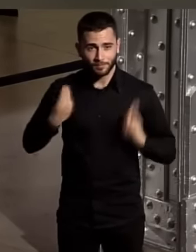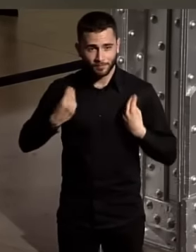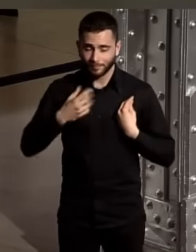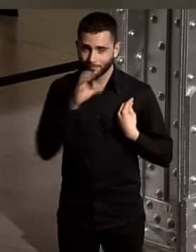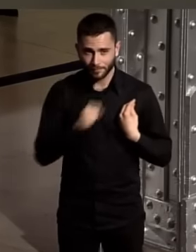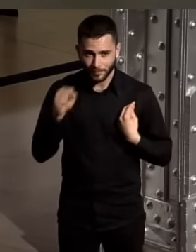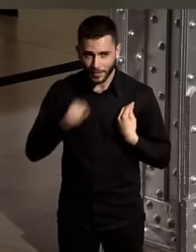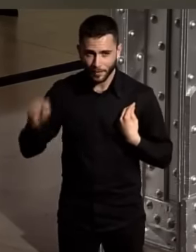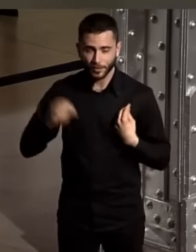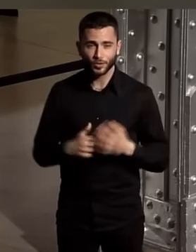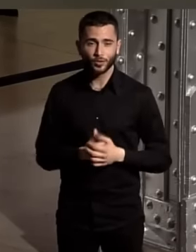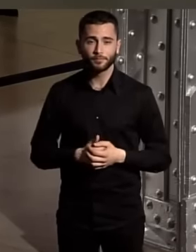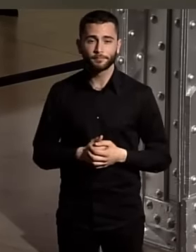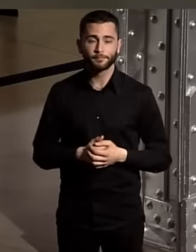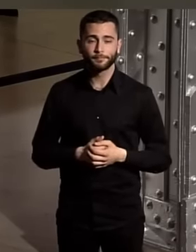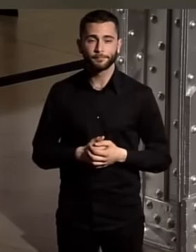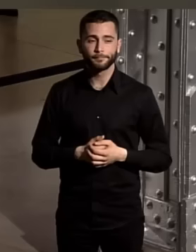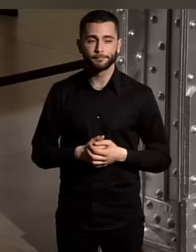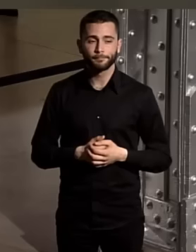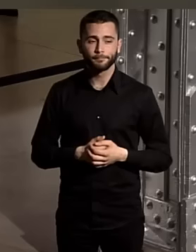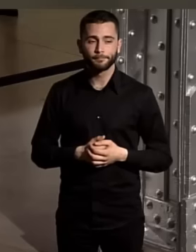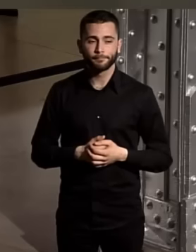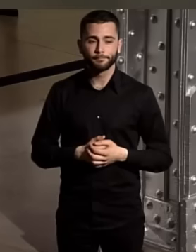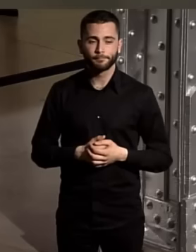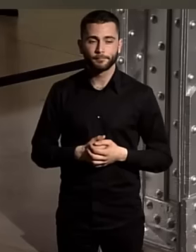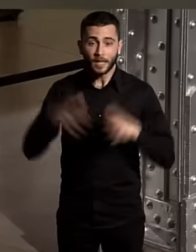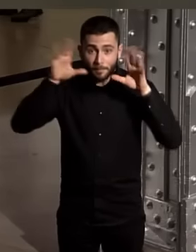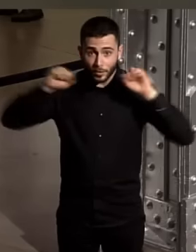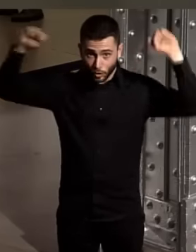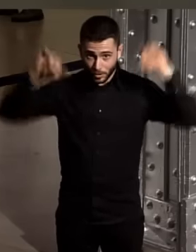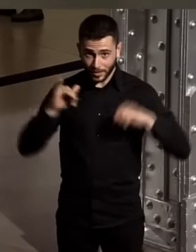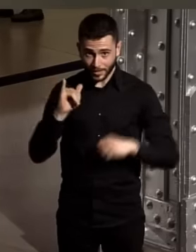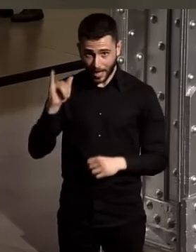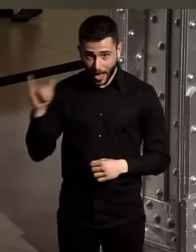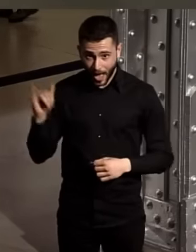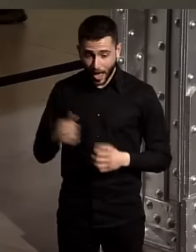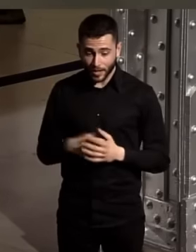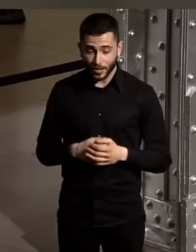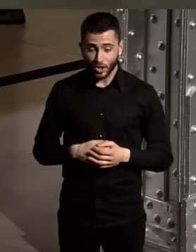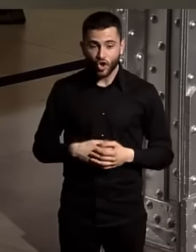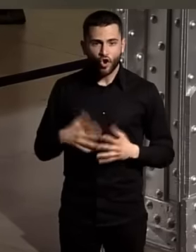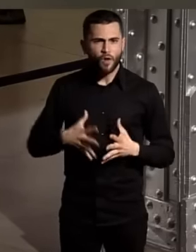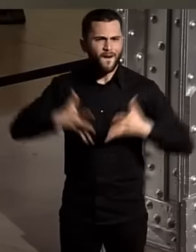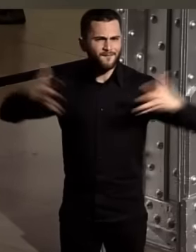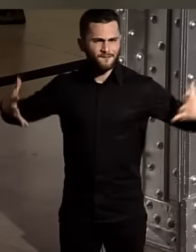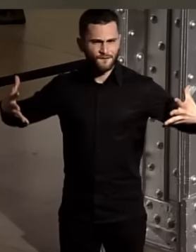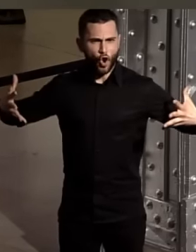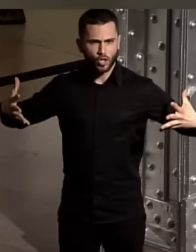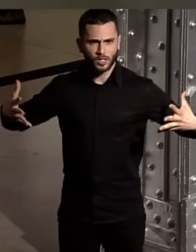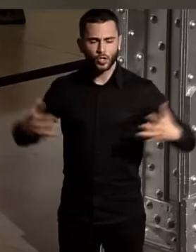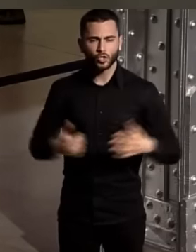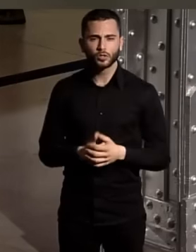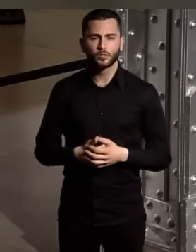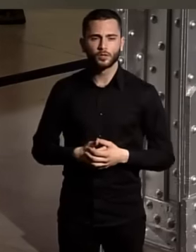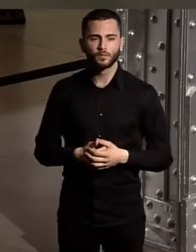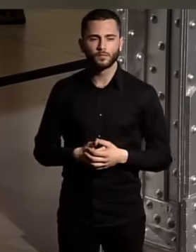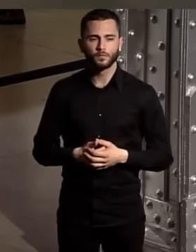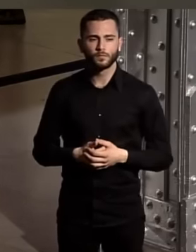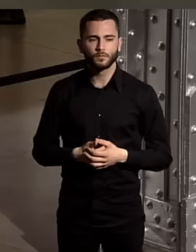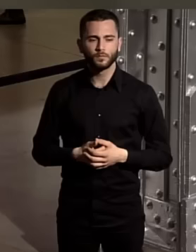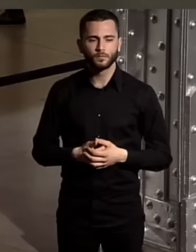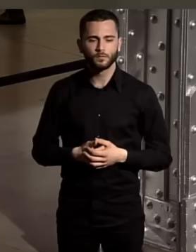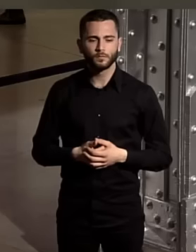la sensación deios también ahí tenemos bisontes que tenemos colosos es los los bisontes son el